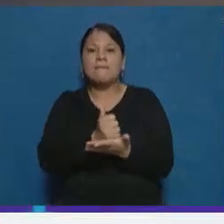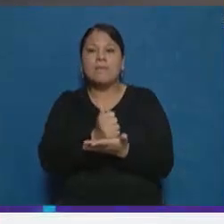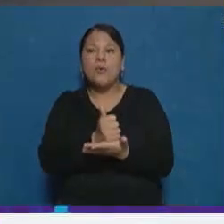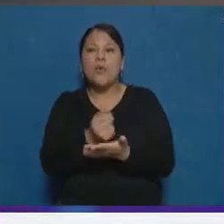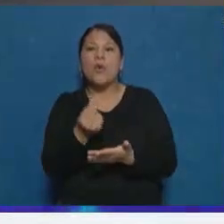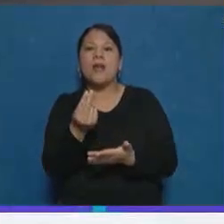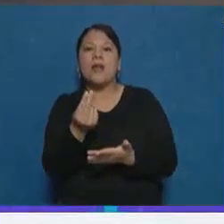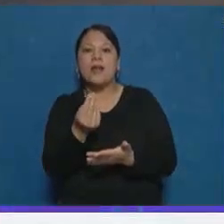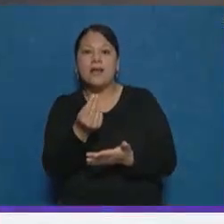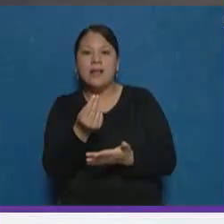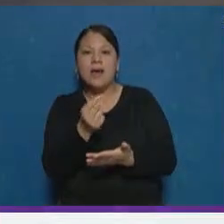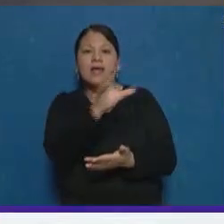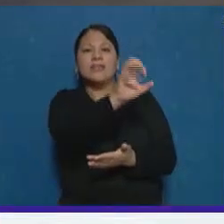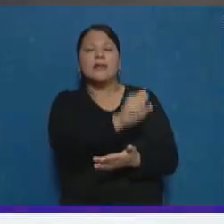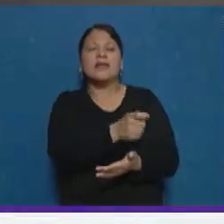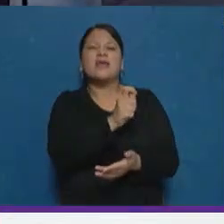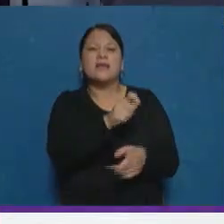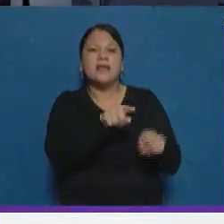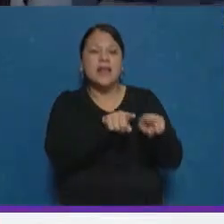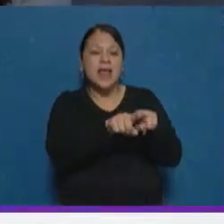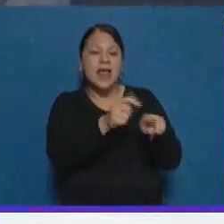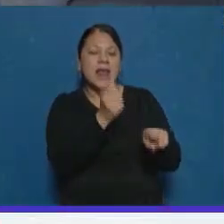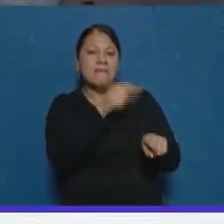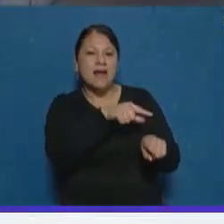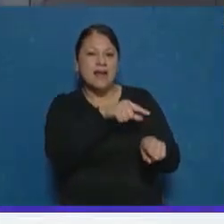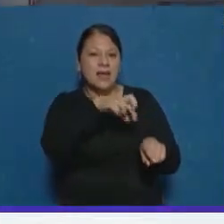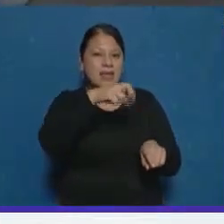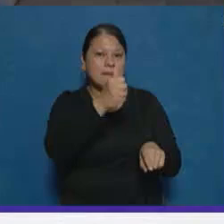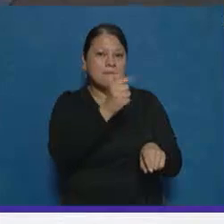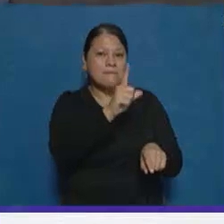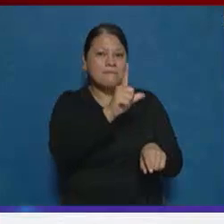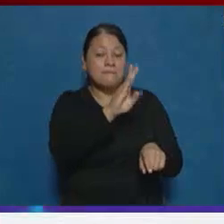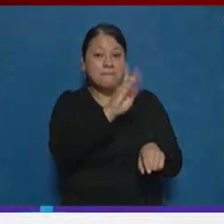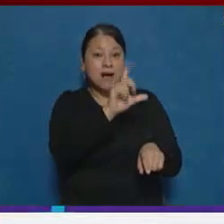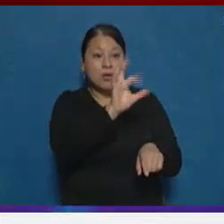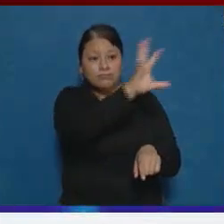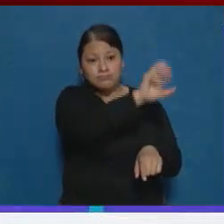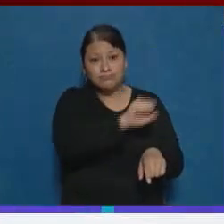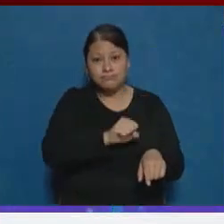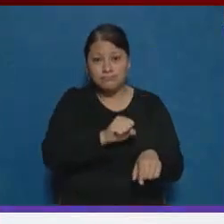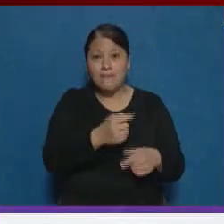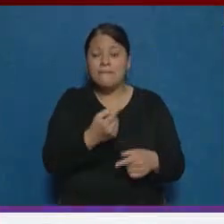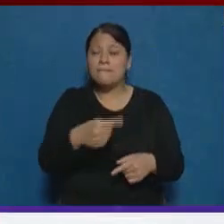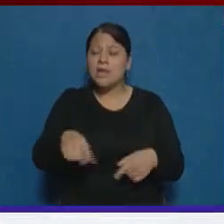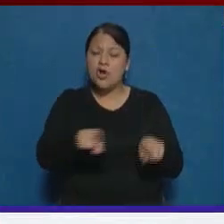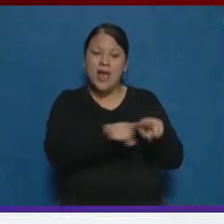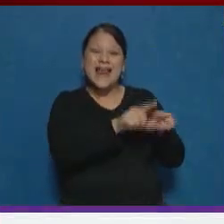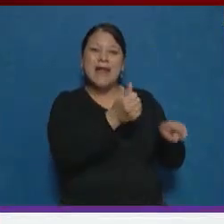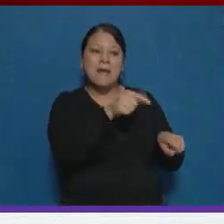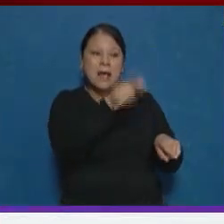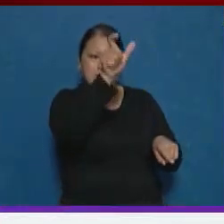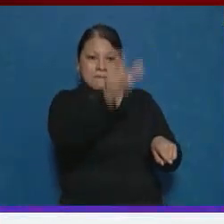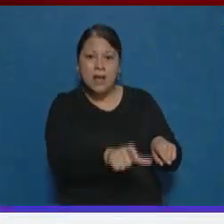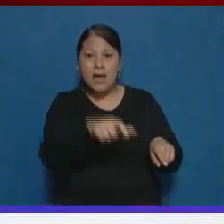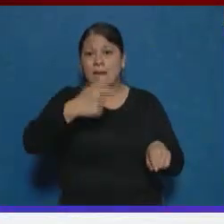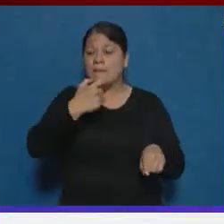que lo iba a traer la supuesta hermana de Pablo Rivas. Sin embargo, las hermanas de esta persona no se